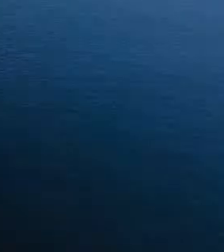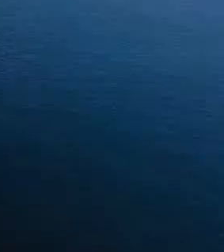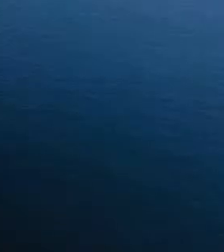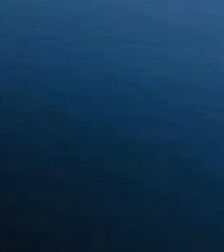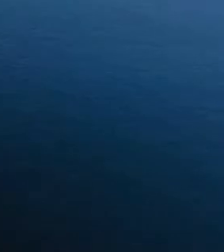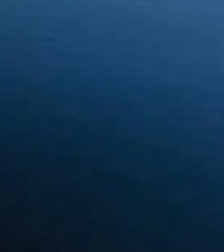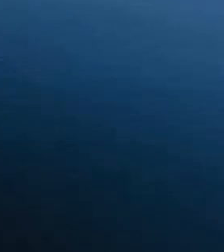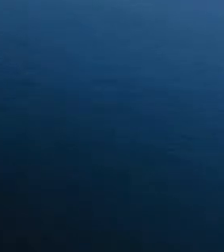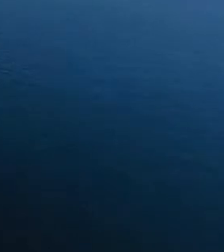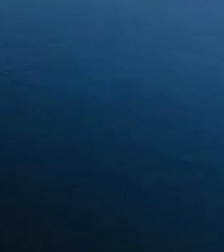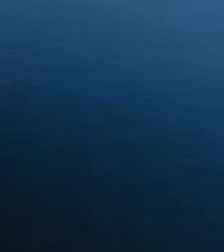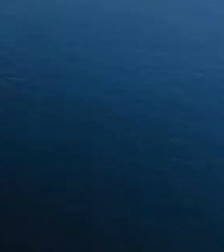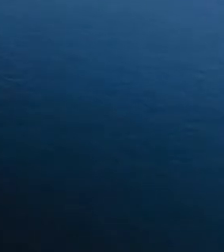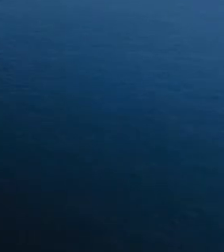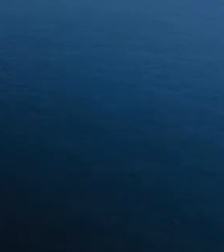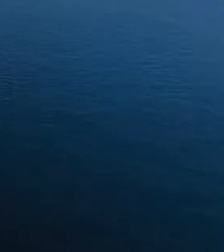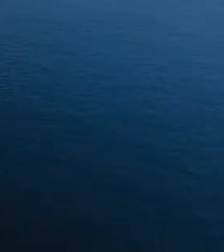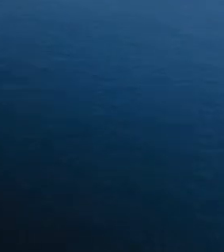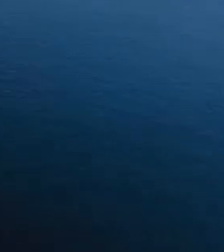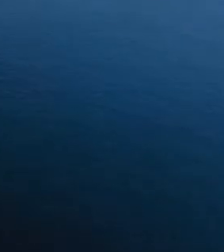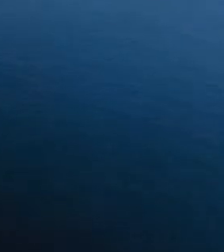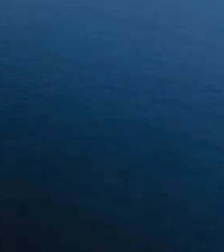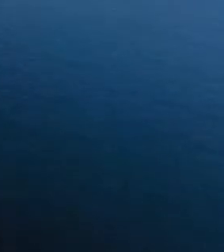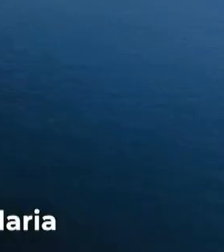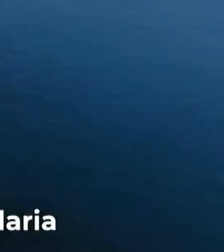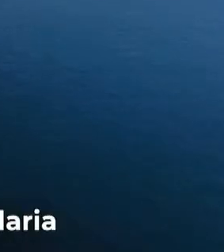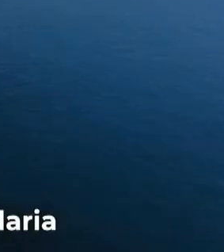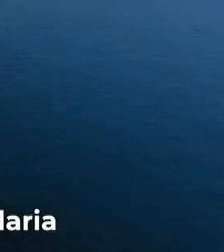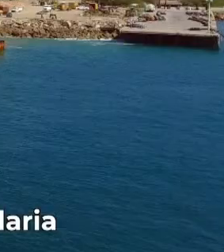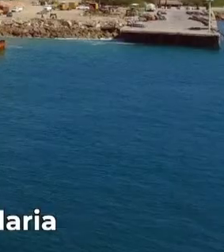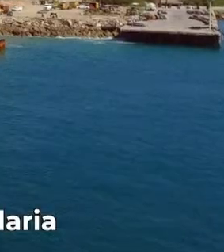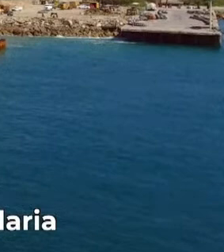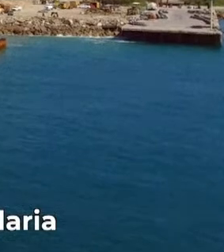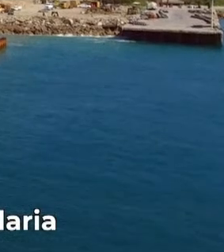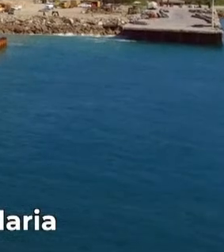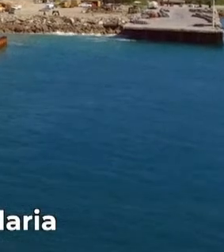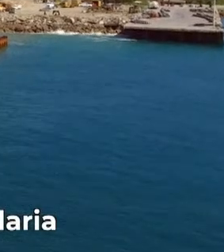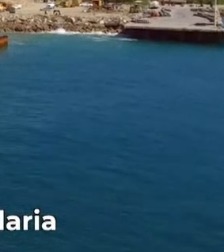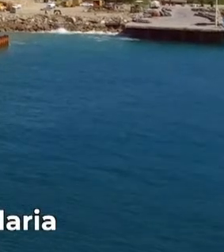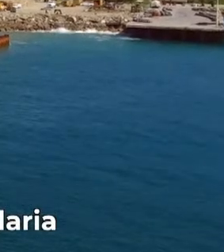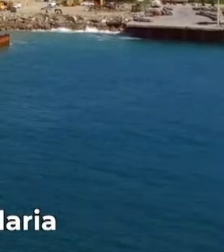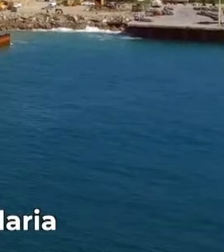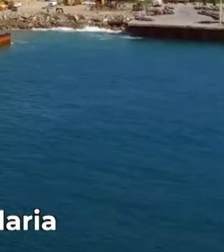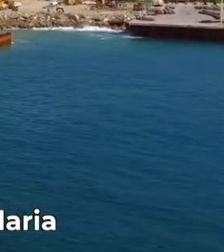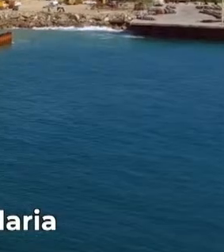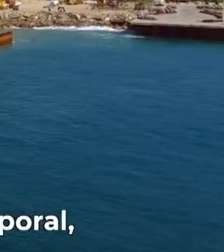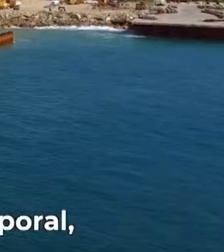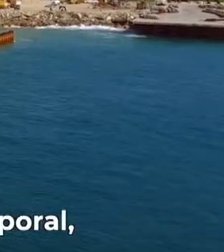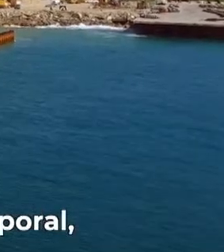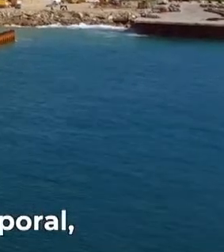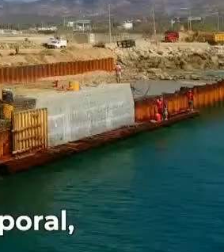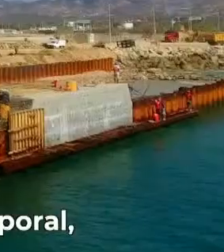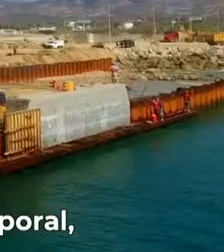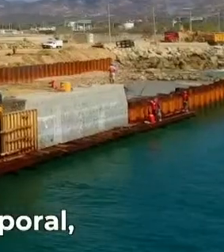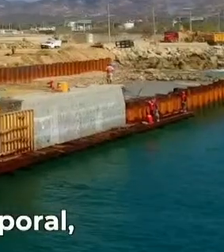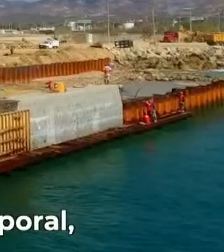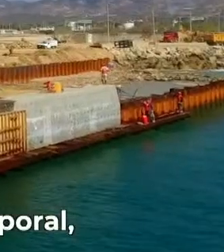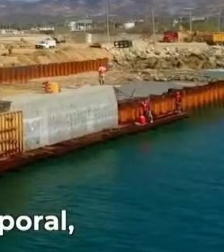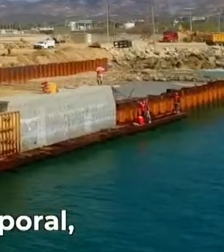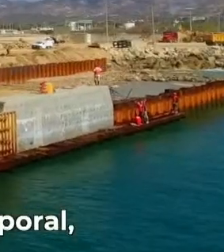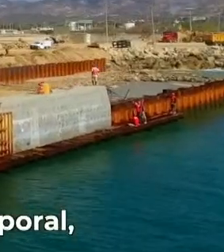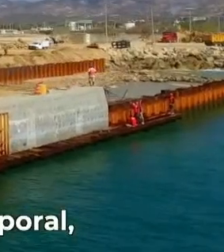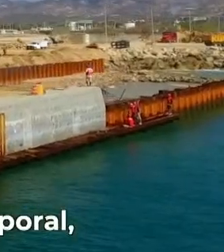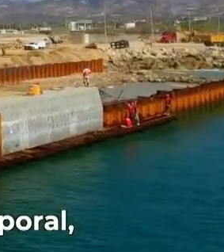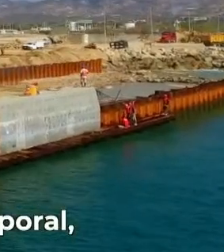electrónico. La reparación del rompeolas actual continúa con la colocación de roca secundaria para el bordo de protección